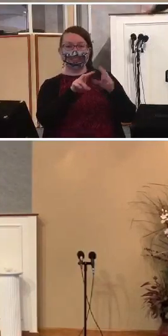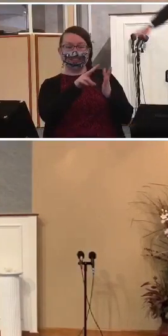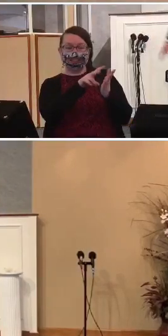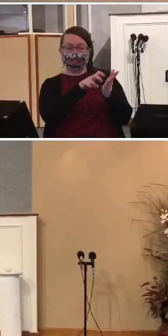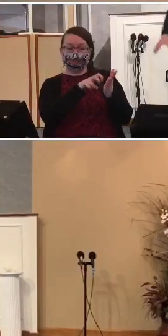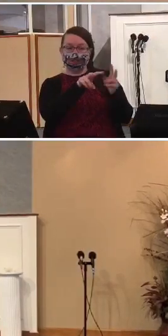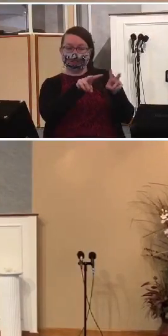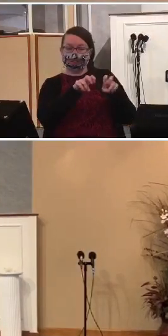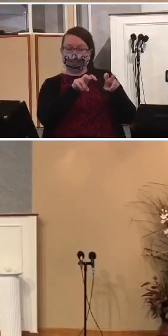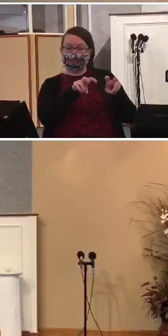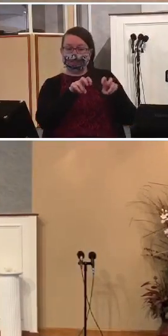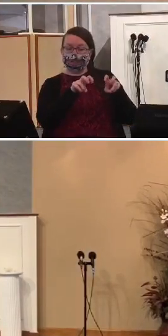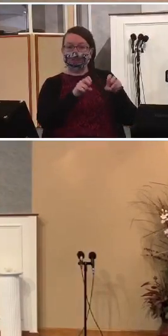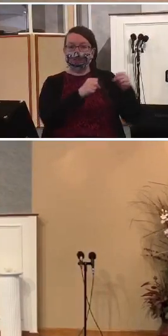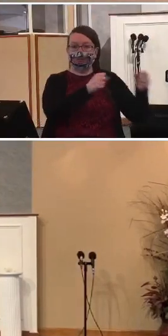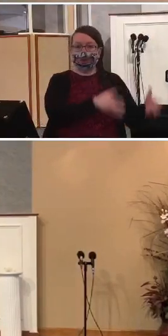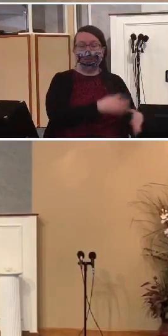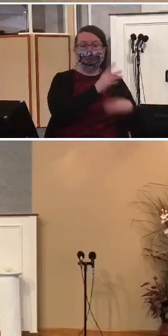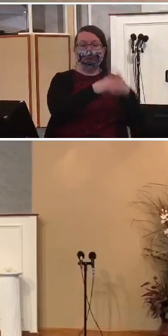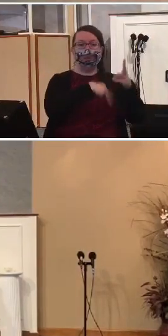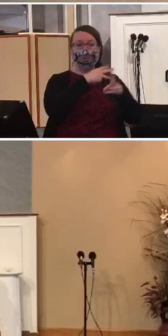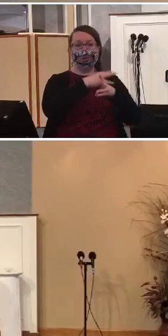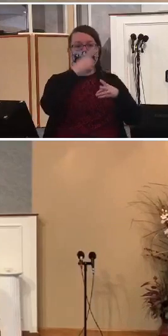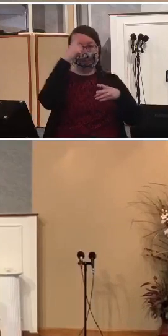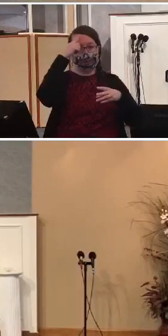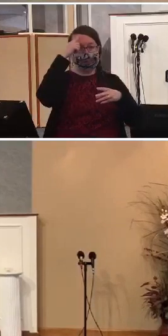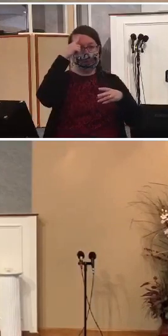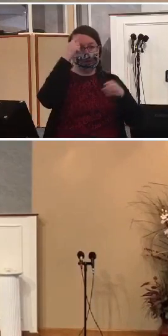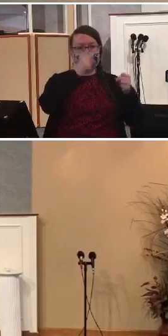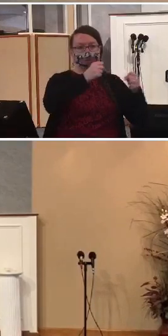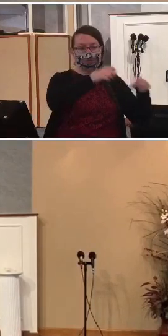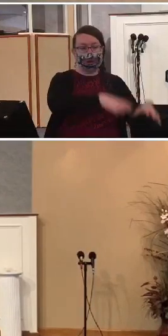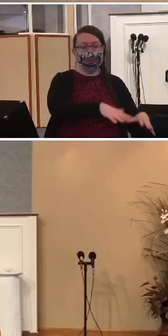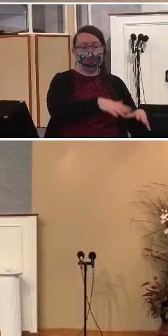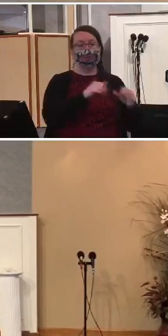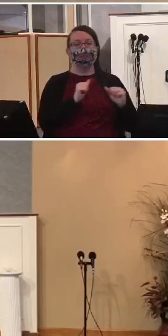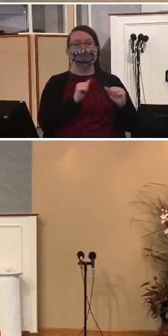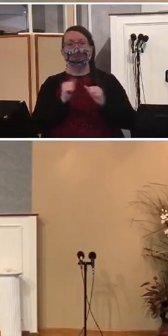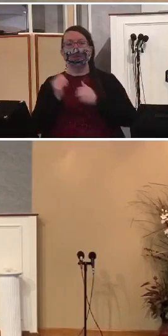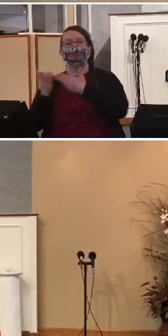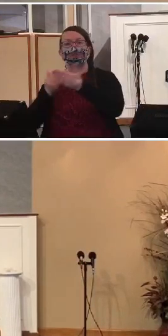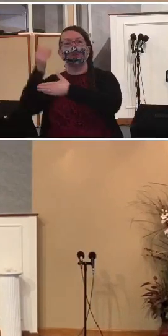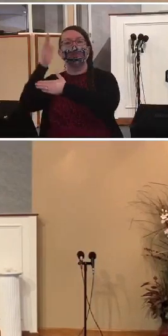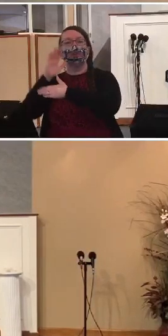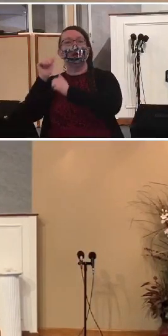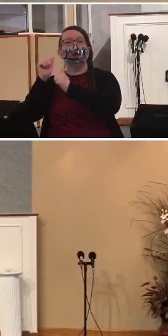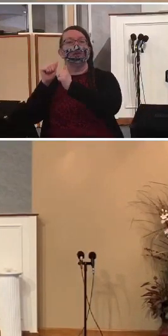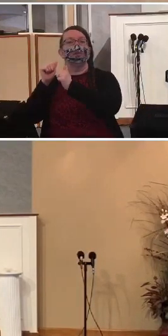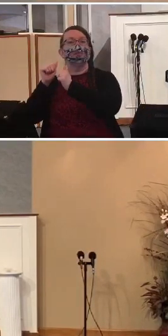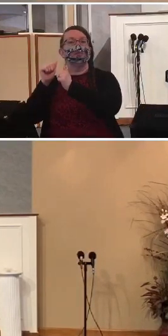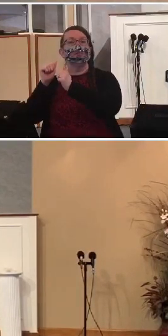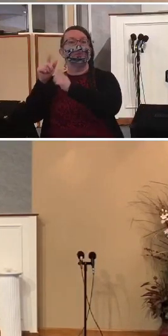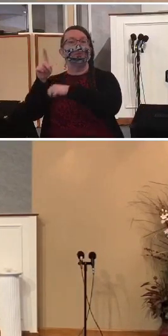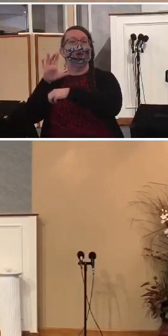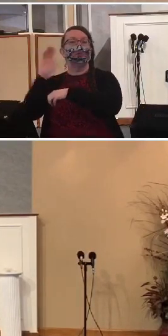lado mi espíritu egoísta. Y voy a servir a Dios con todo lo que yo tengo.